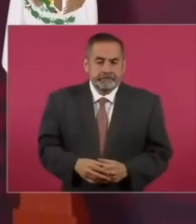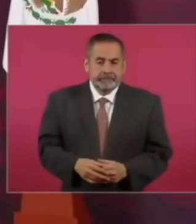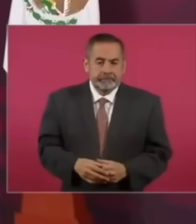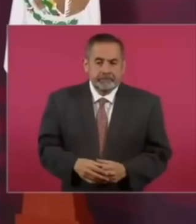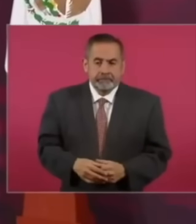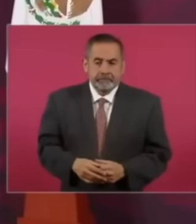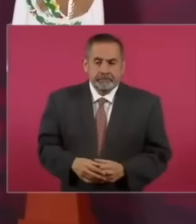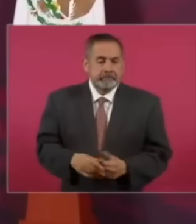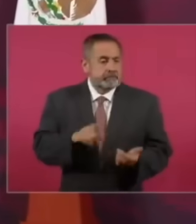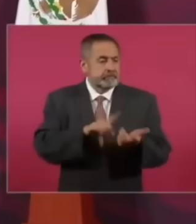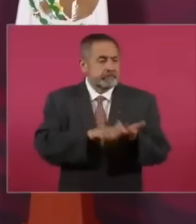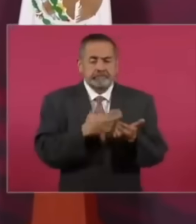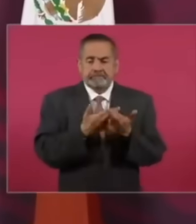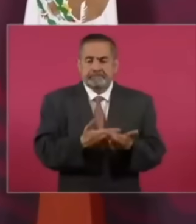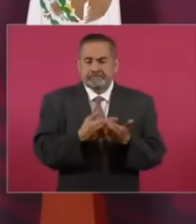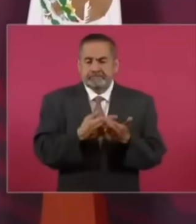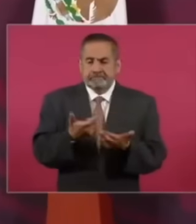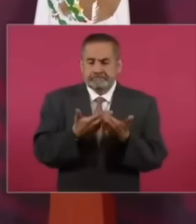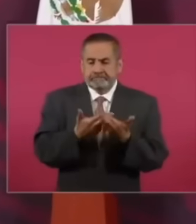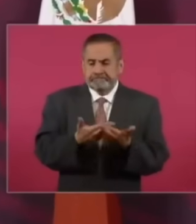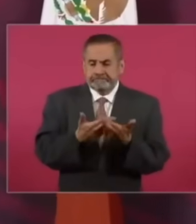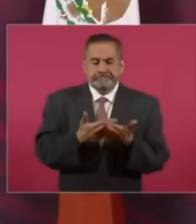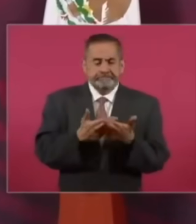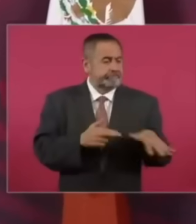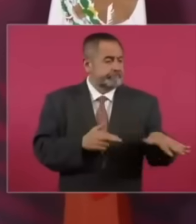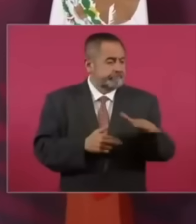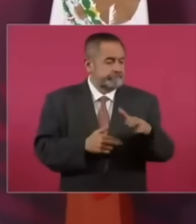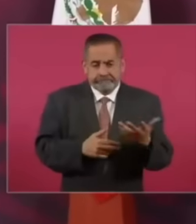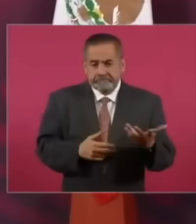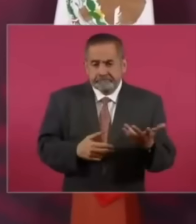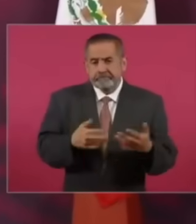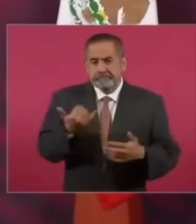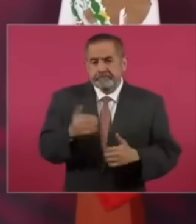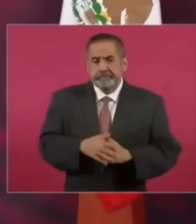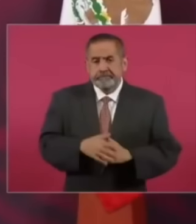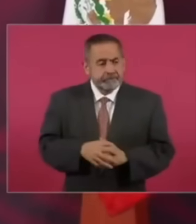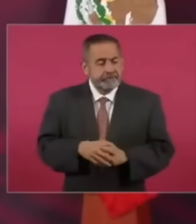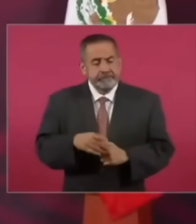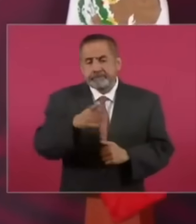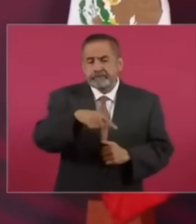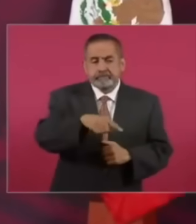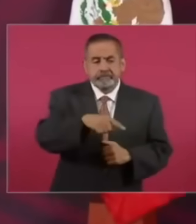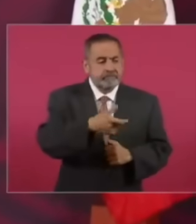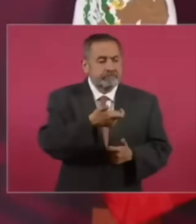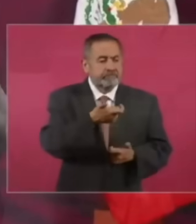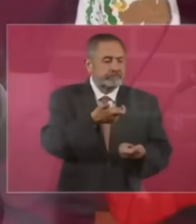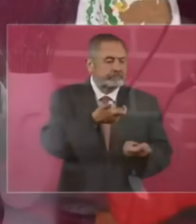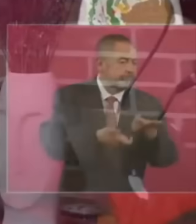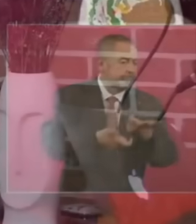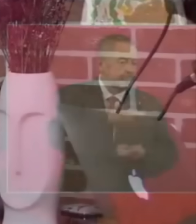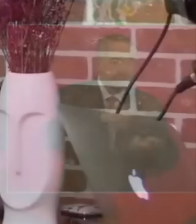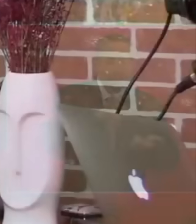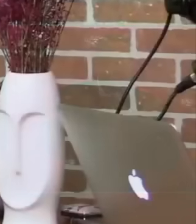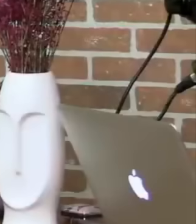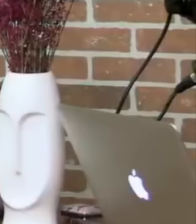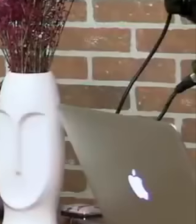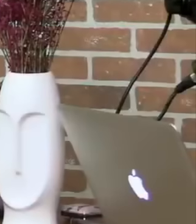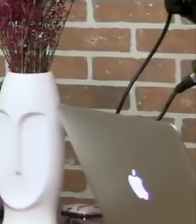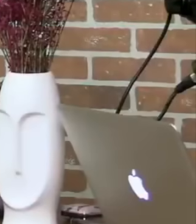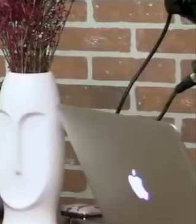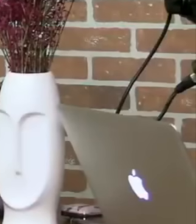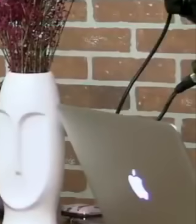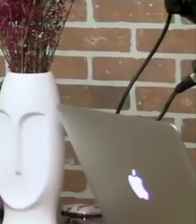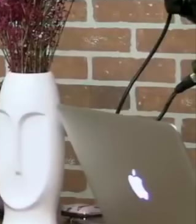tener reservas y financiar todos sus excesos